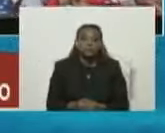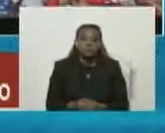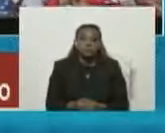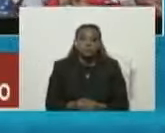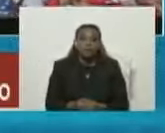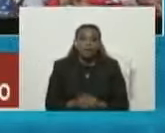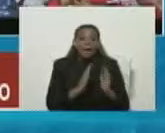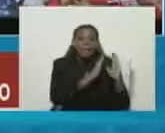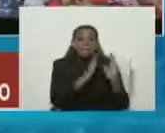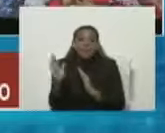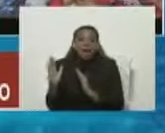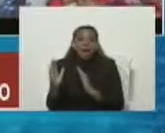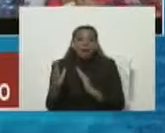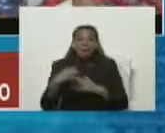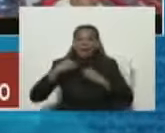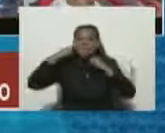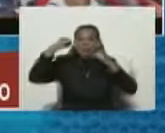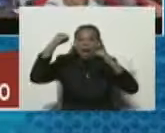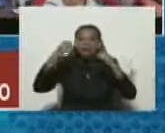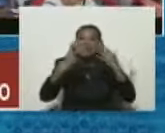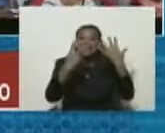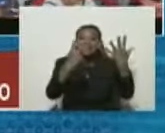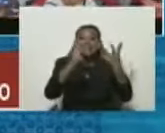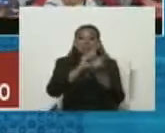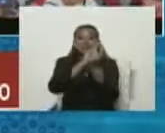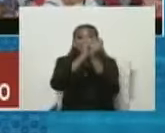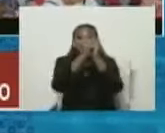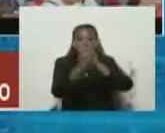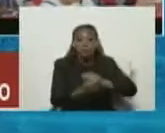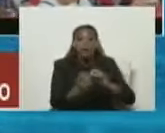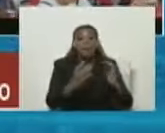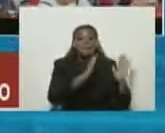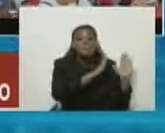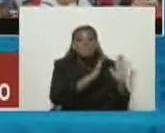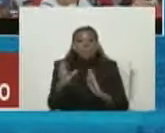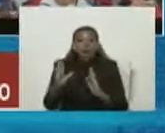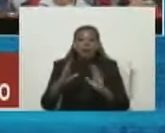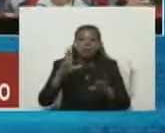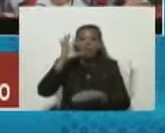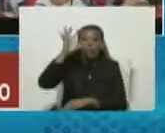El plan de las patrias de las 7T. El plan del pueblo.